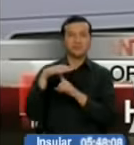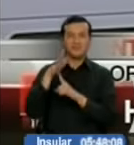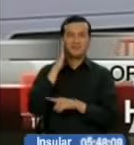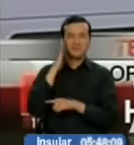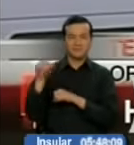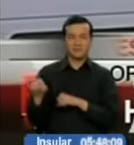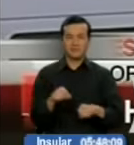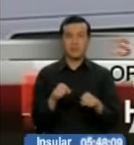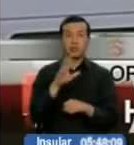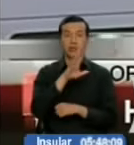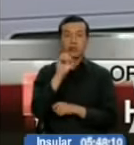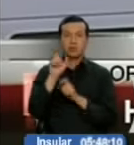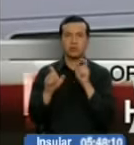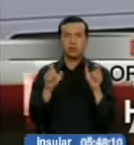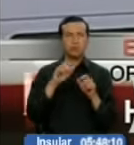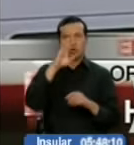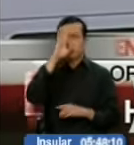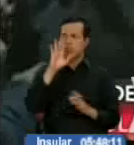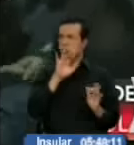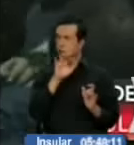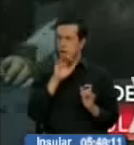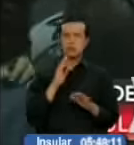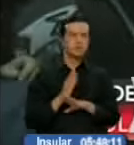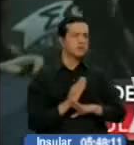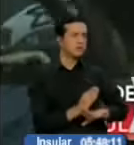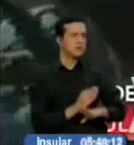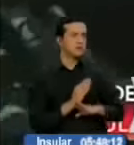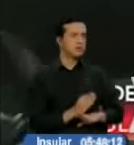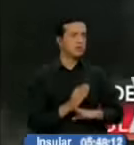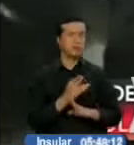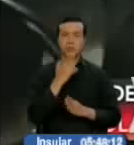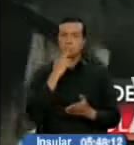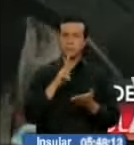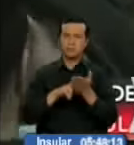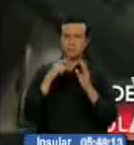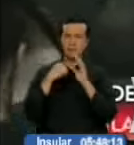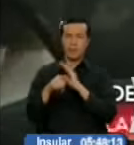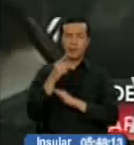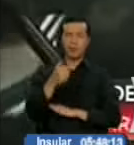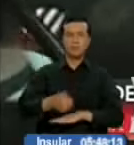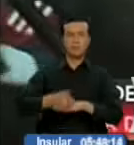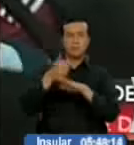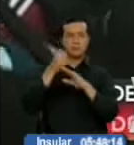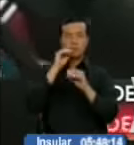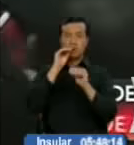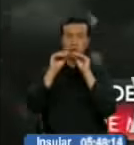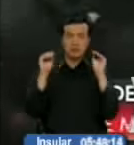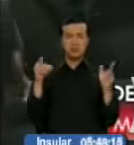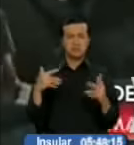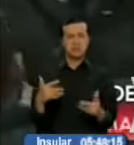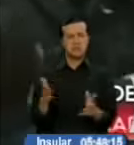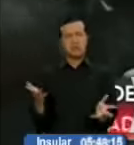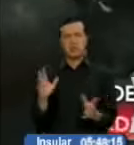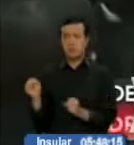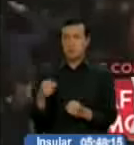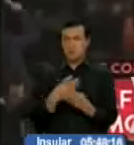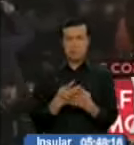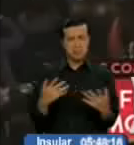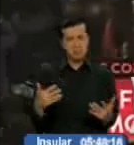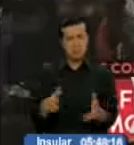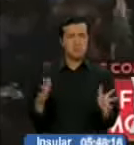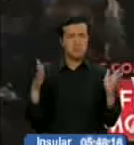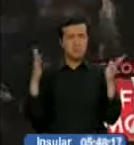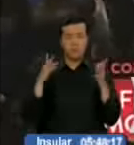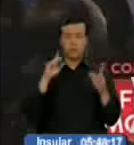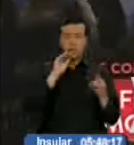1.500 personas impidieron el ingreso de la policía. Bonafini leyó una carta dirigida al magistrado en la que advirtió que no temía ser detenida. Luego